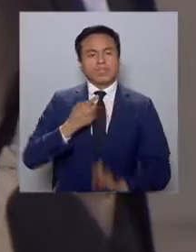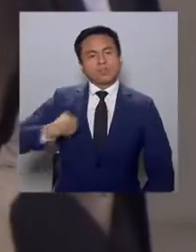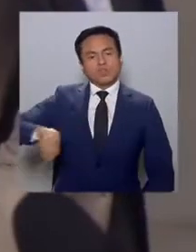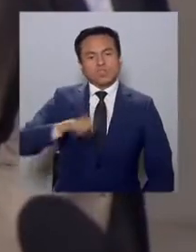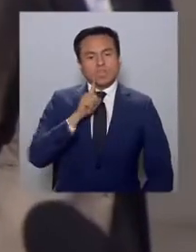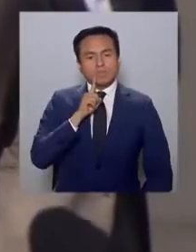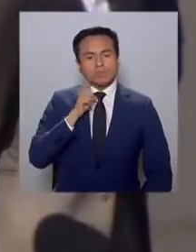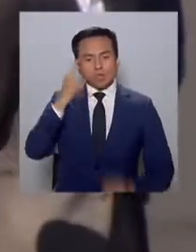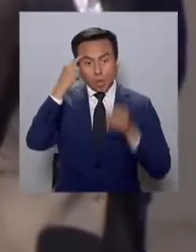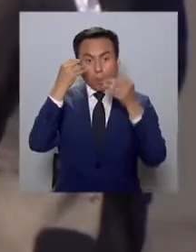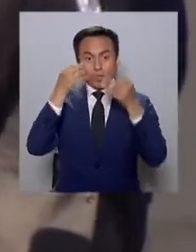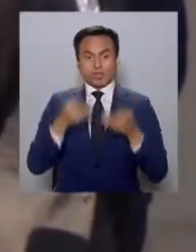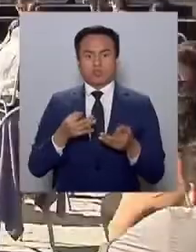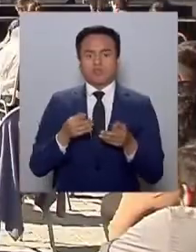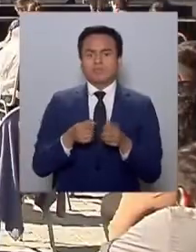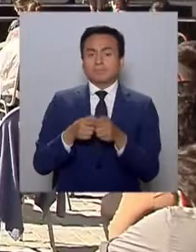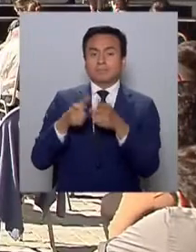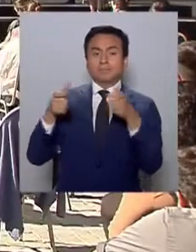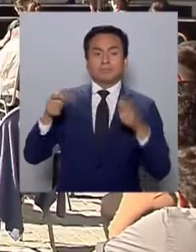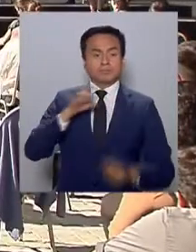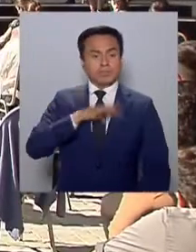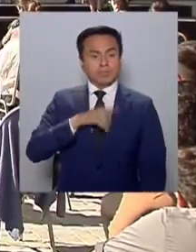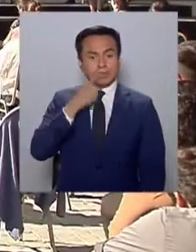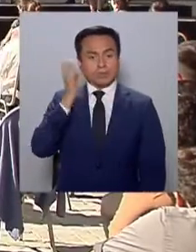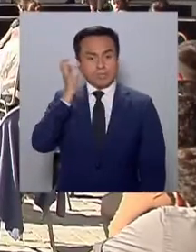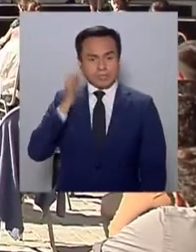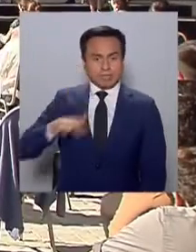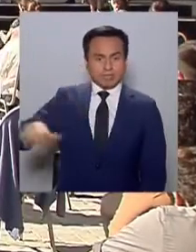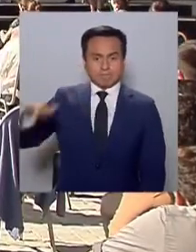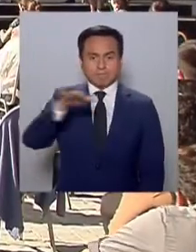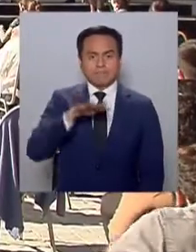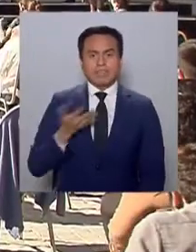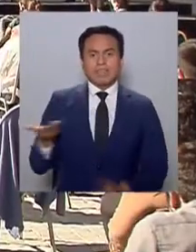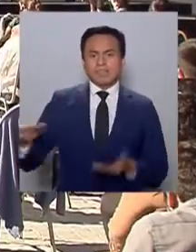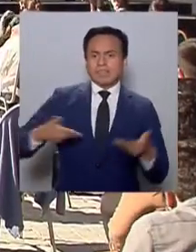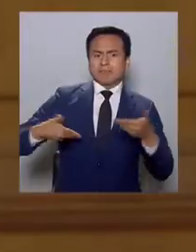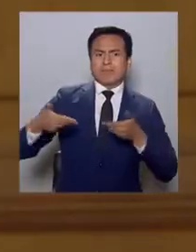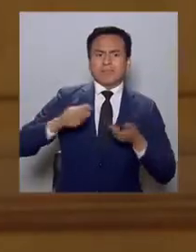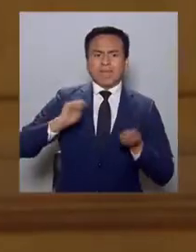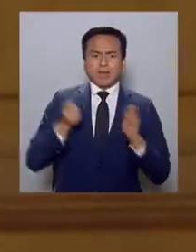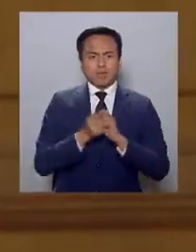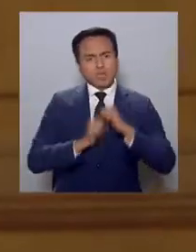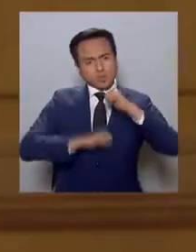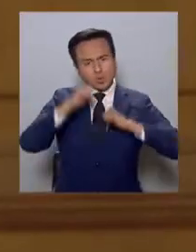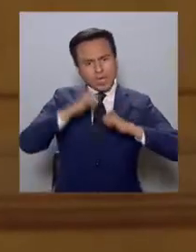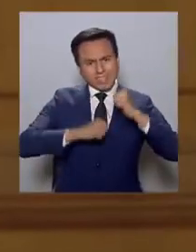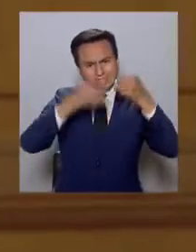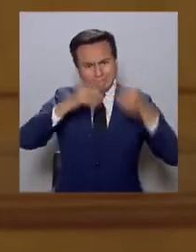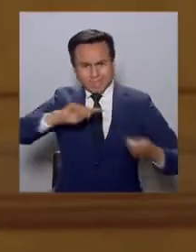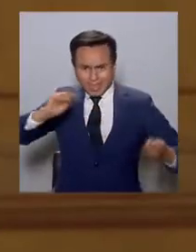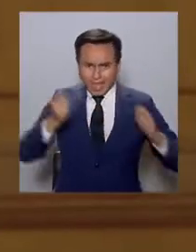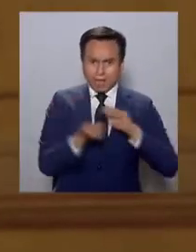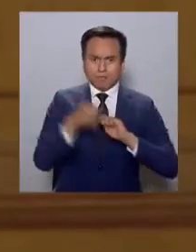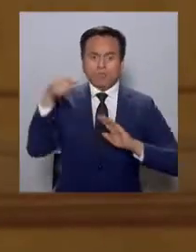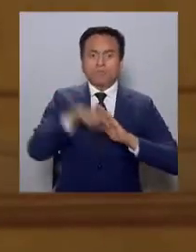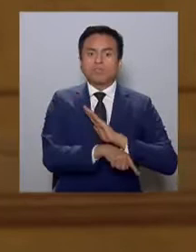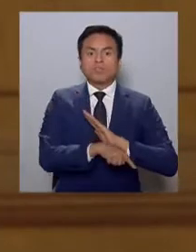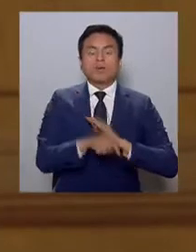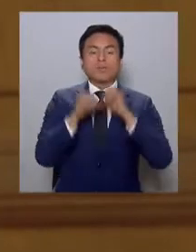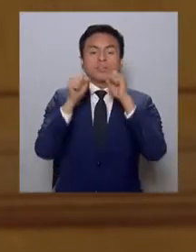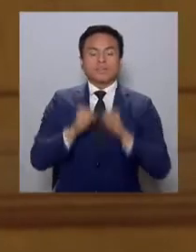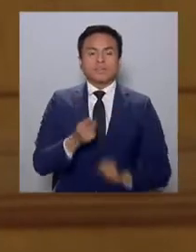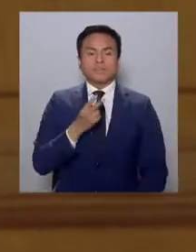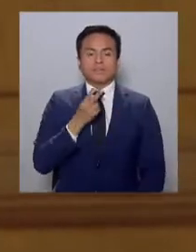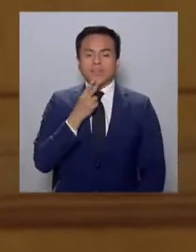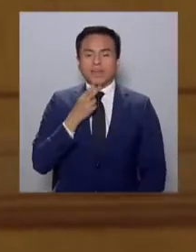tenemos la convicción de que la inmensa mayoría de los chilenos y chilenas demandan cambios estructurales que hagan posible tener